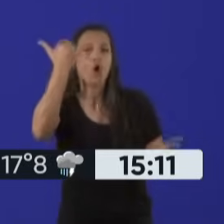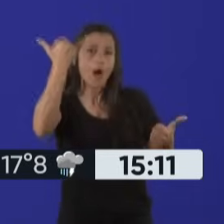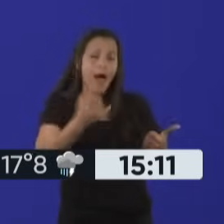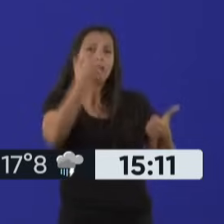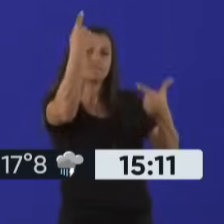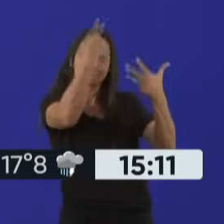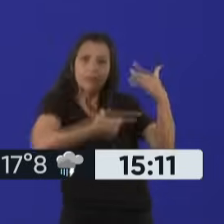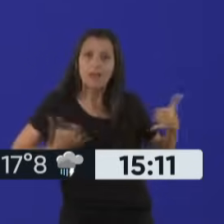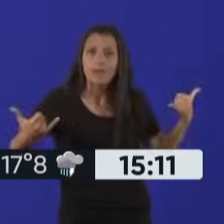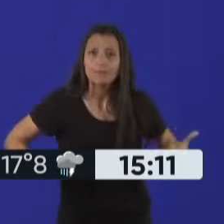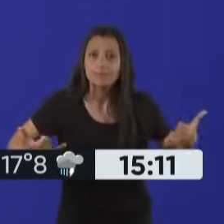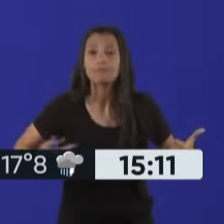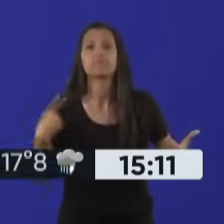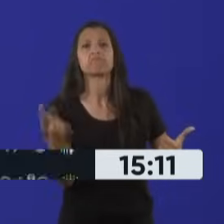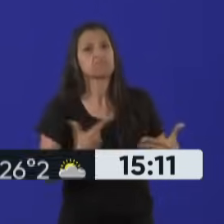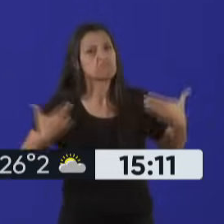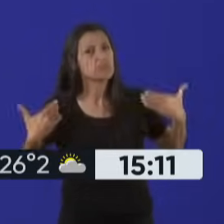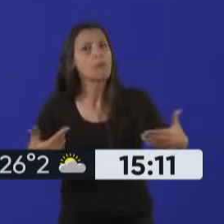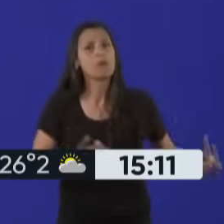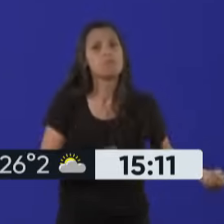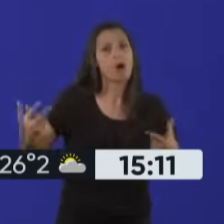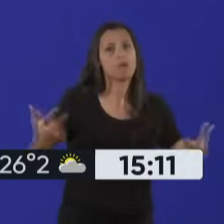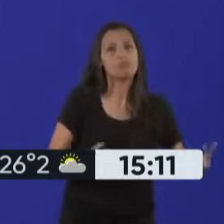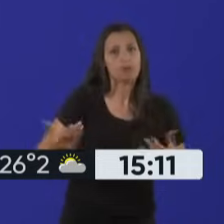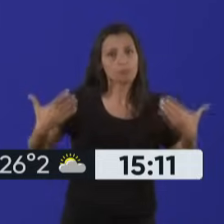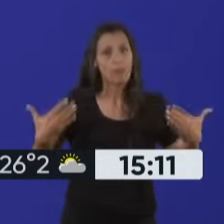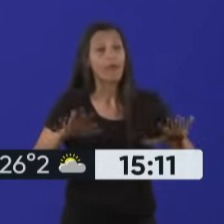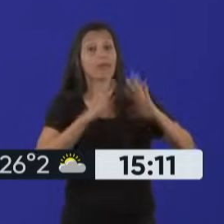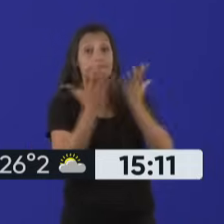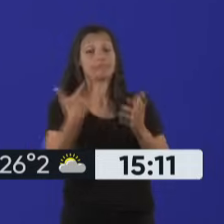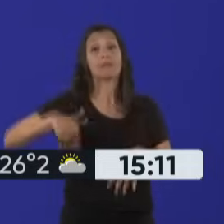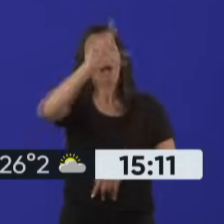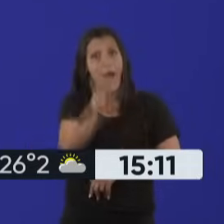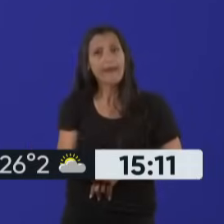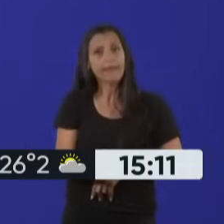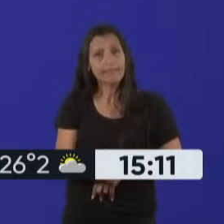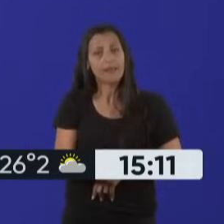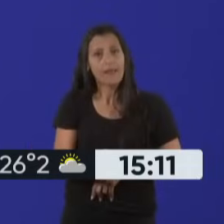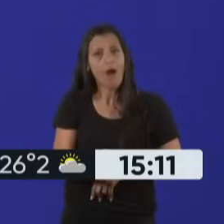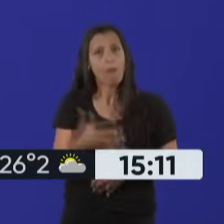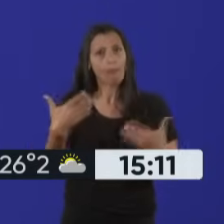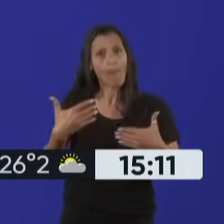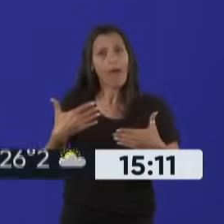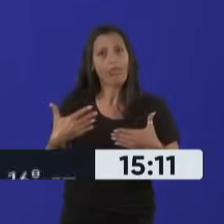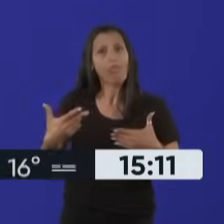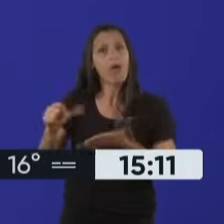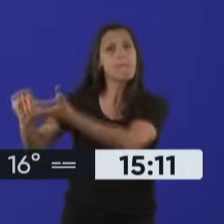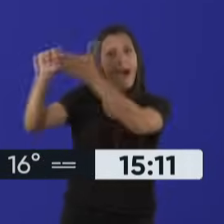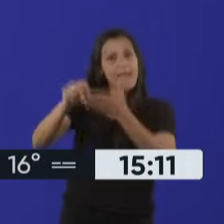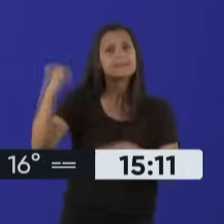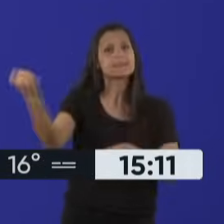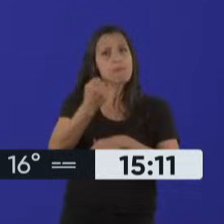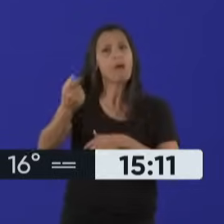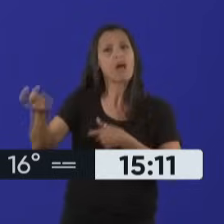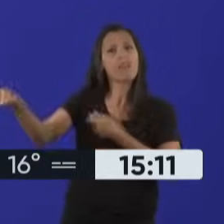en condiciones de ser un player importante. De hecho, Argentina se sienta en la mesa de los players importantes. Bueno, queremos ser